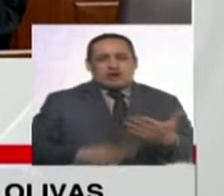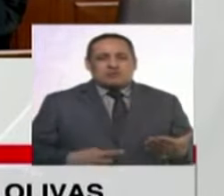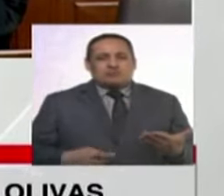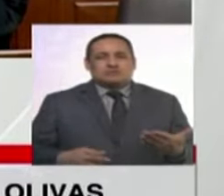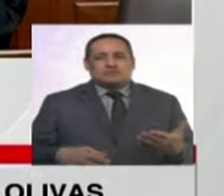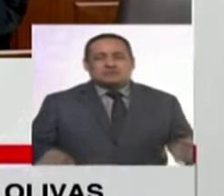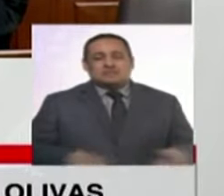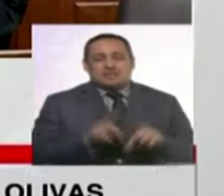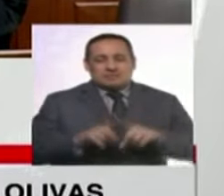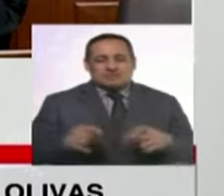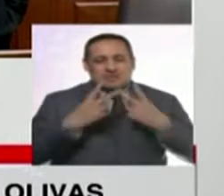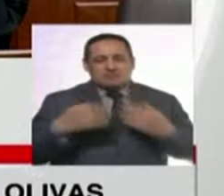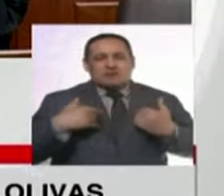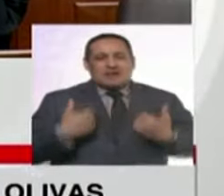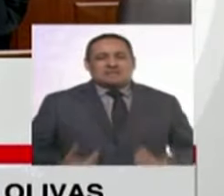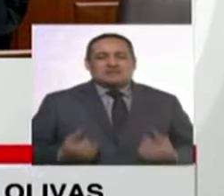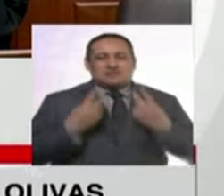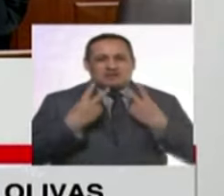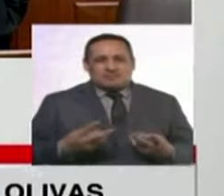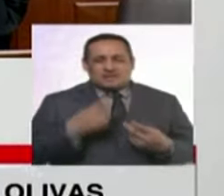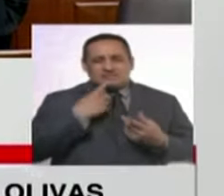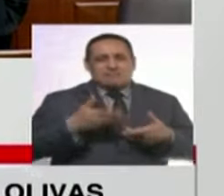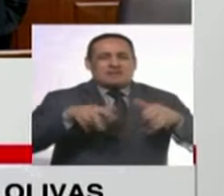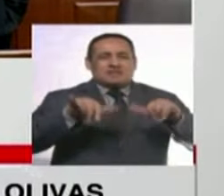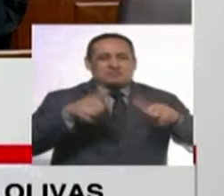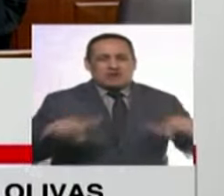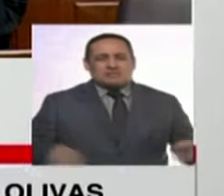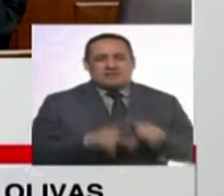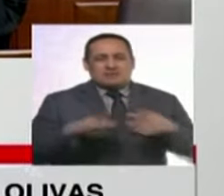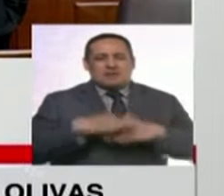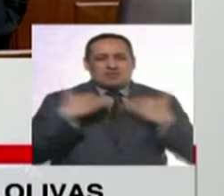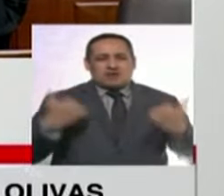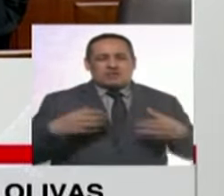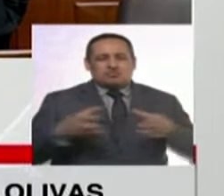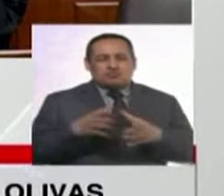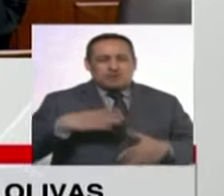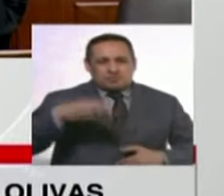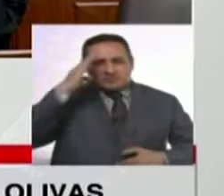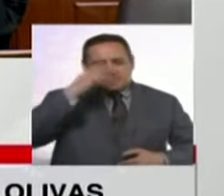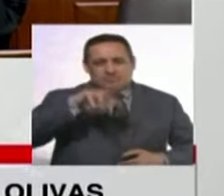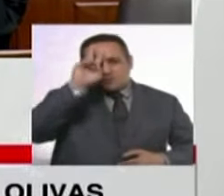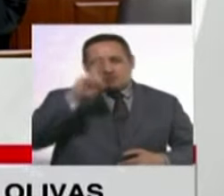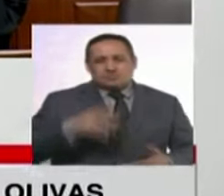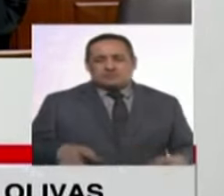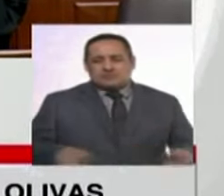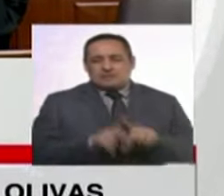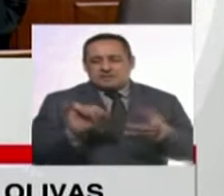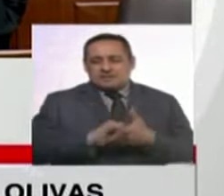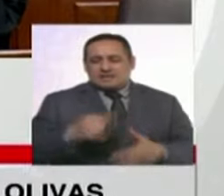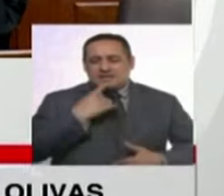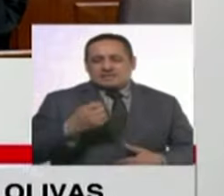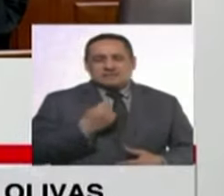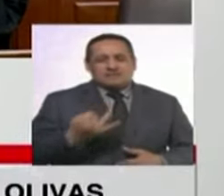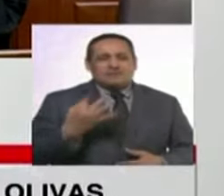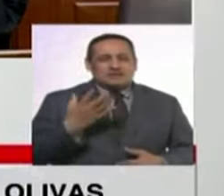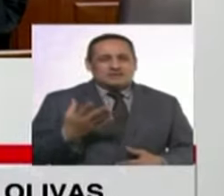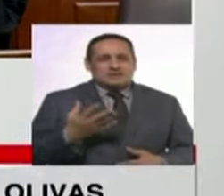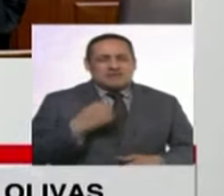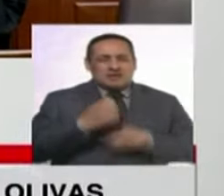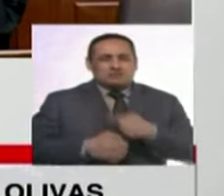ya estamos cansados de que sea manipulada y manoseada la Policía Nacional como ha sido en los últimos